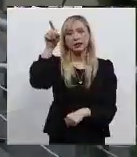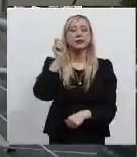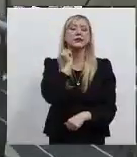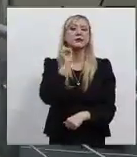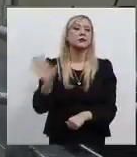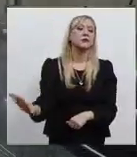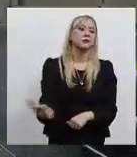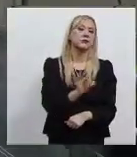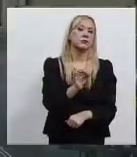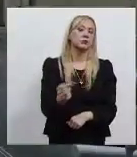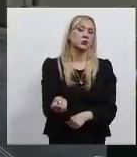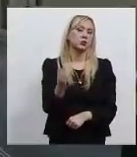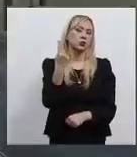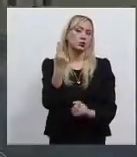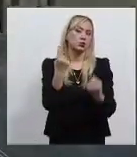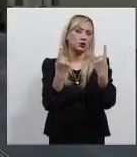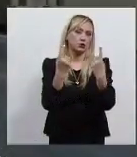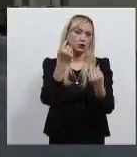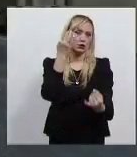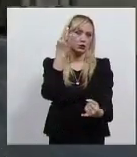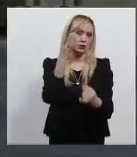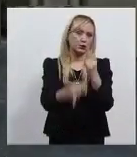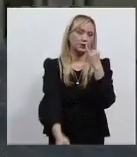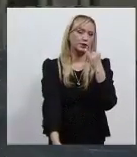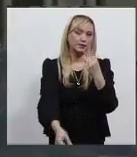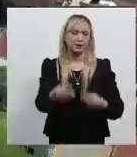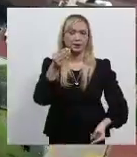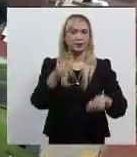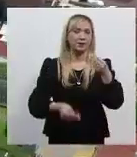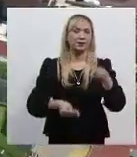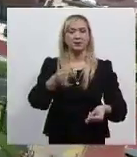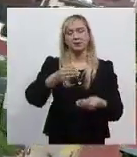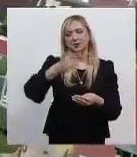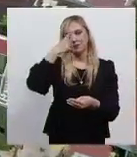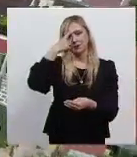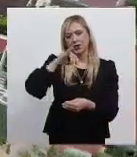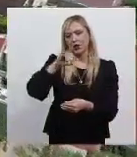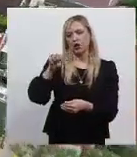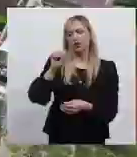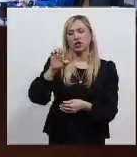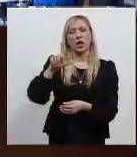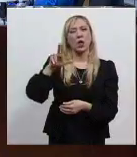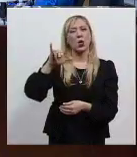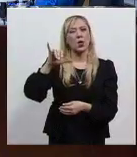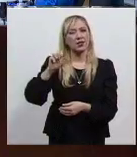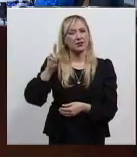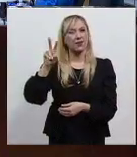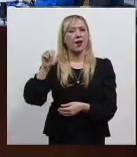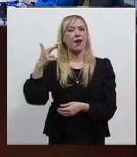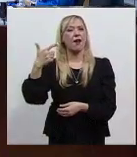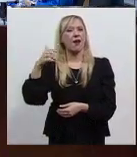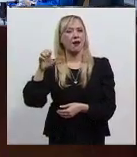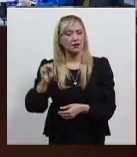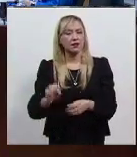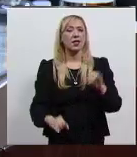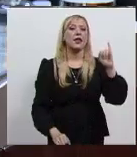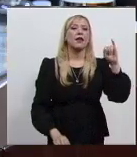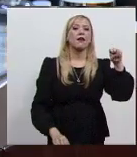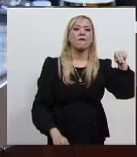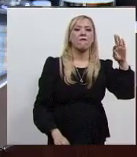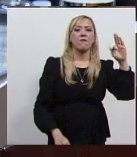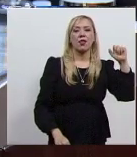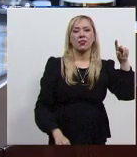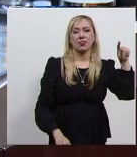el magistrado designados ocuparán las vacantes de los magistrados José Luis Vargas Valdés e Indalfer Infante